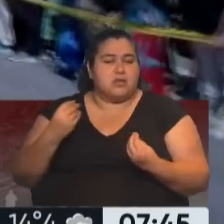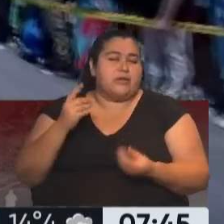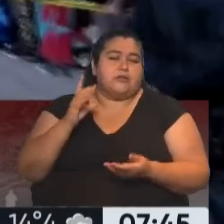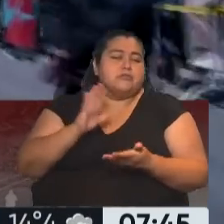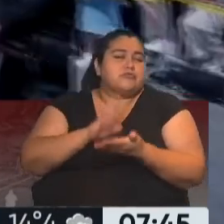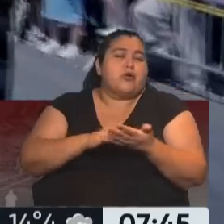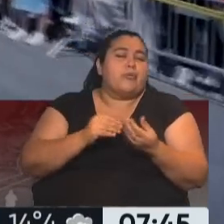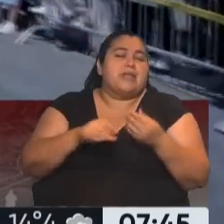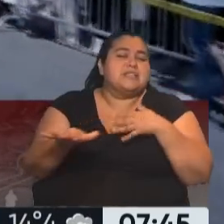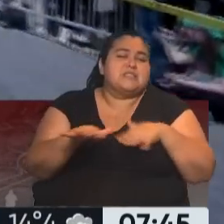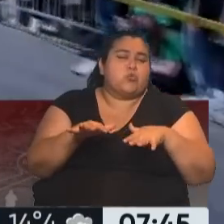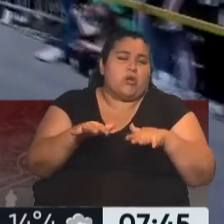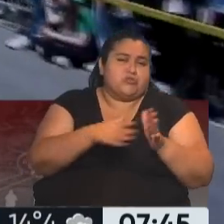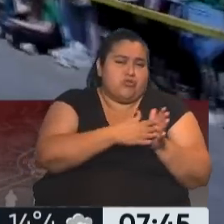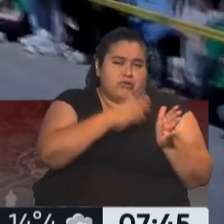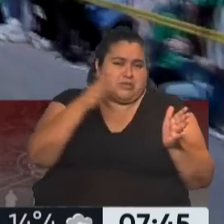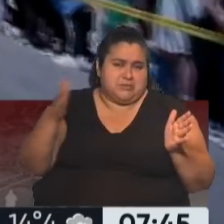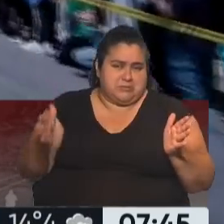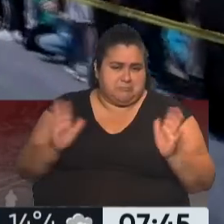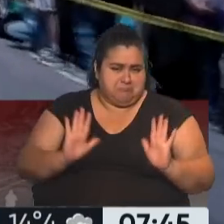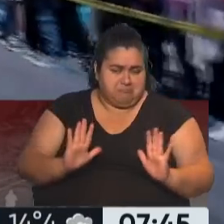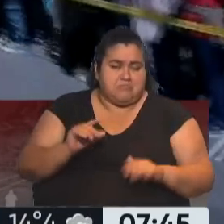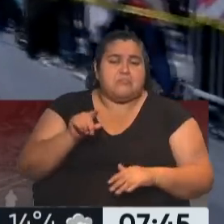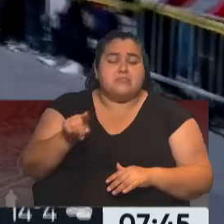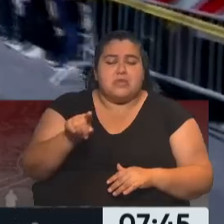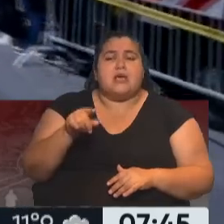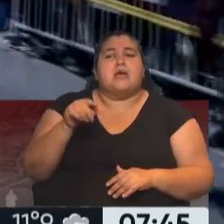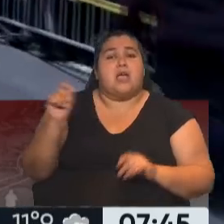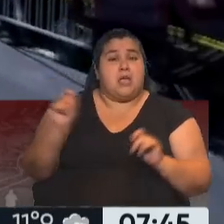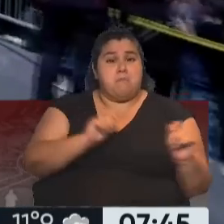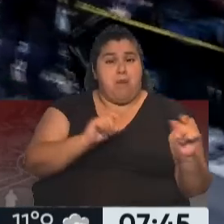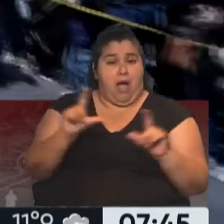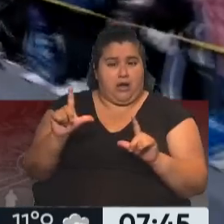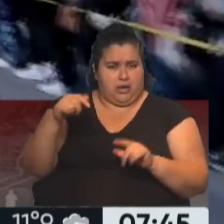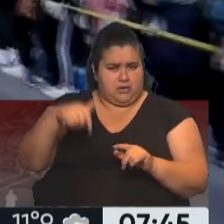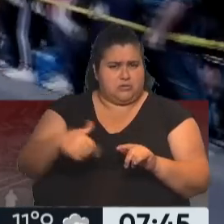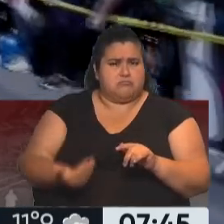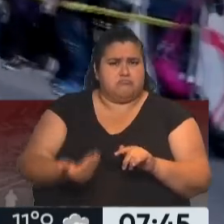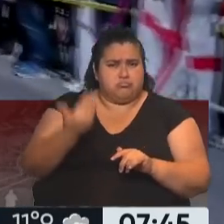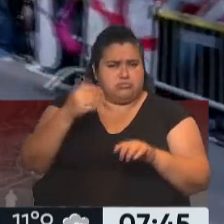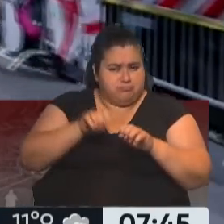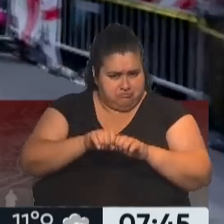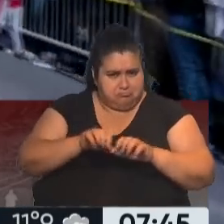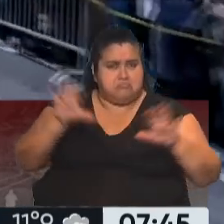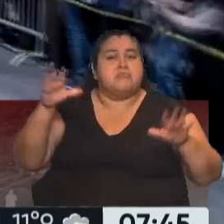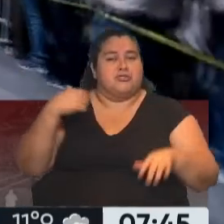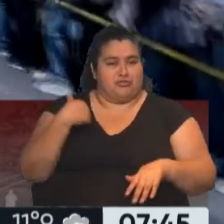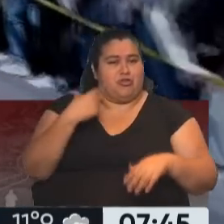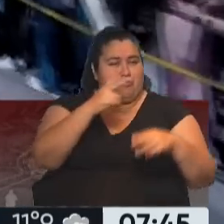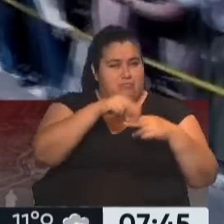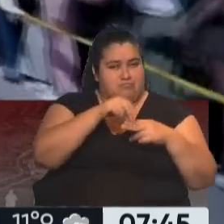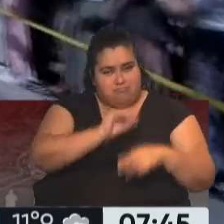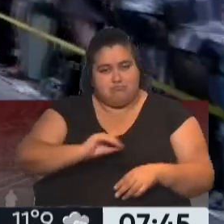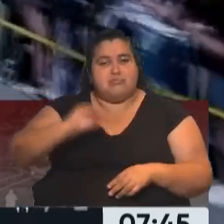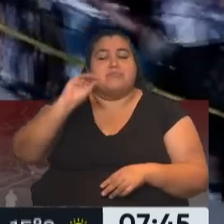burocracias, ¿no? Hay una imagen que se recorrió mucho estos días que hasta yo la publiqué. Padre. San